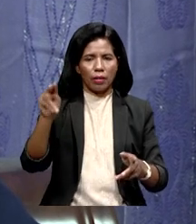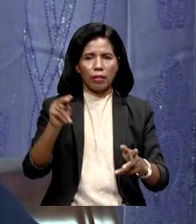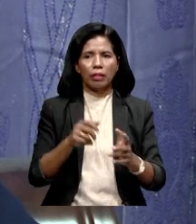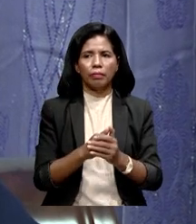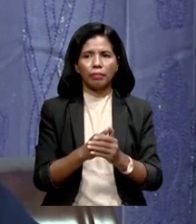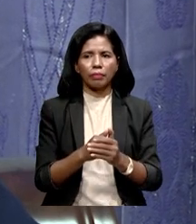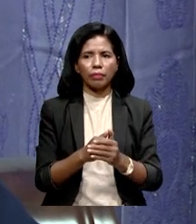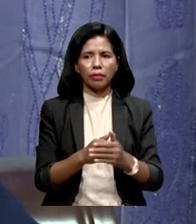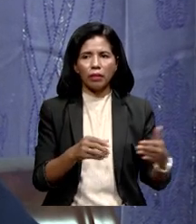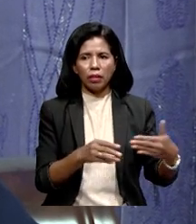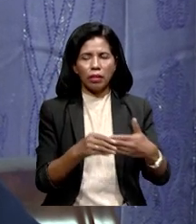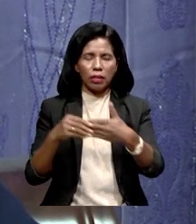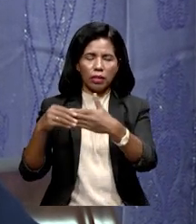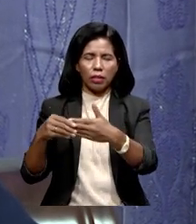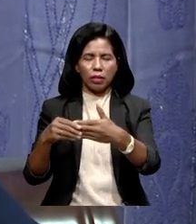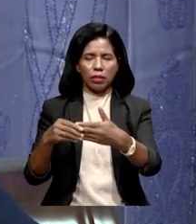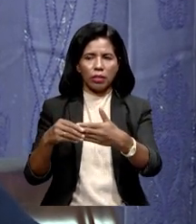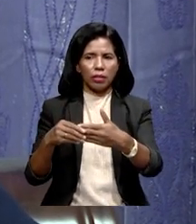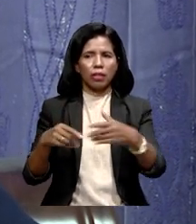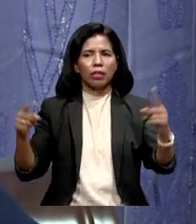ni lideranza ba